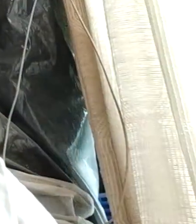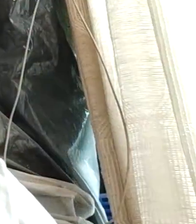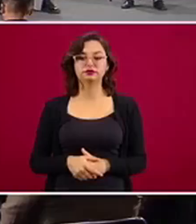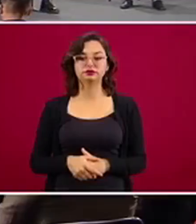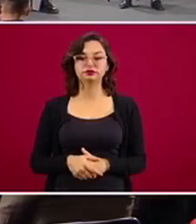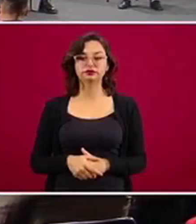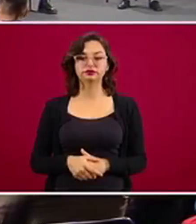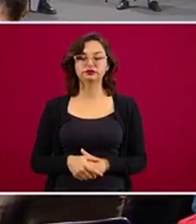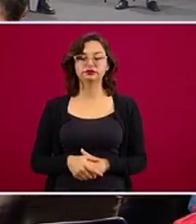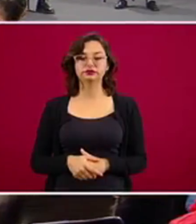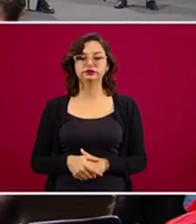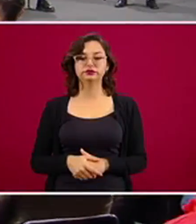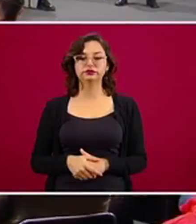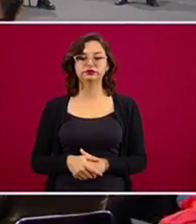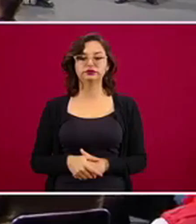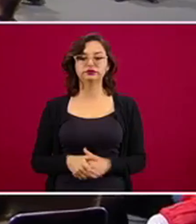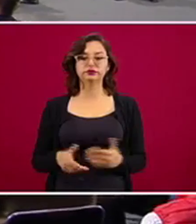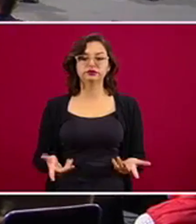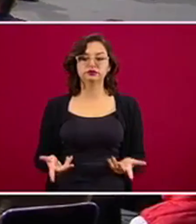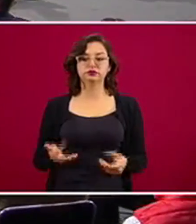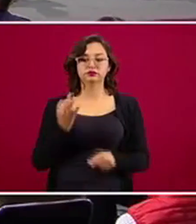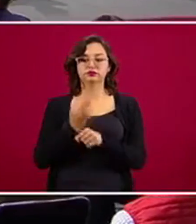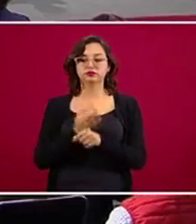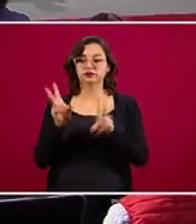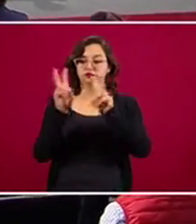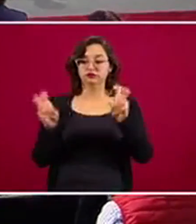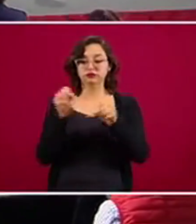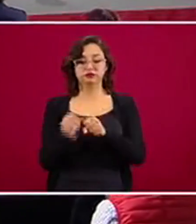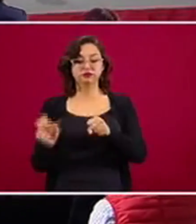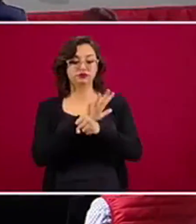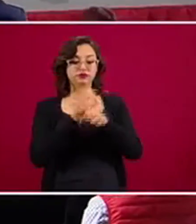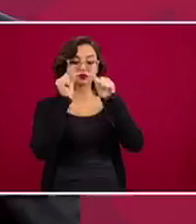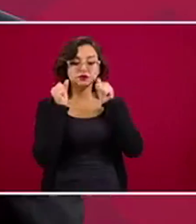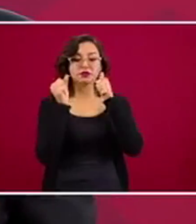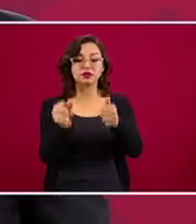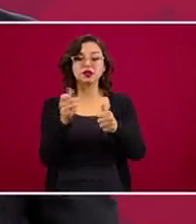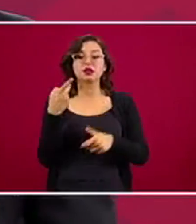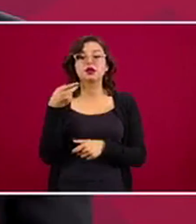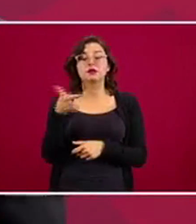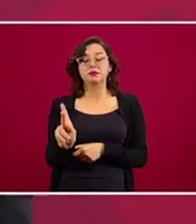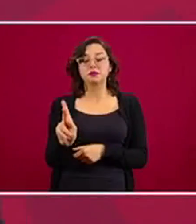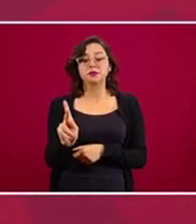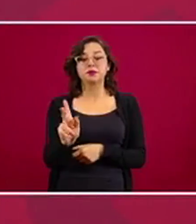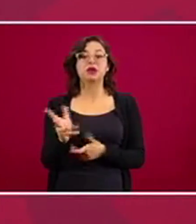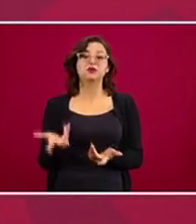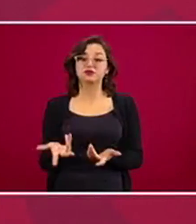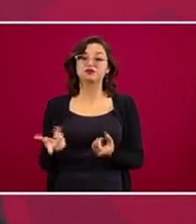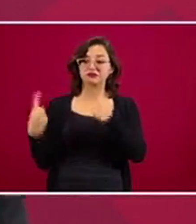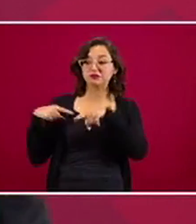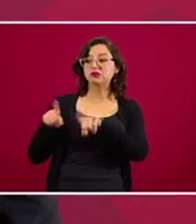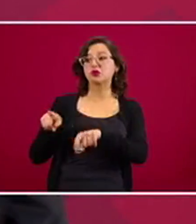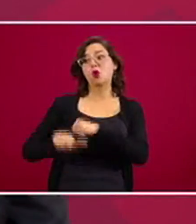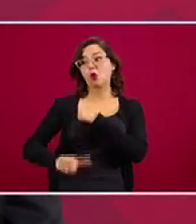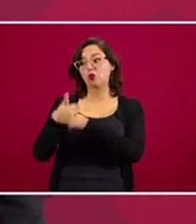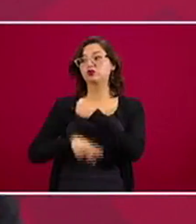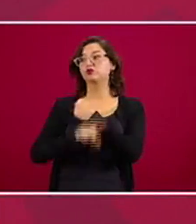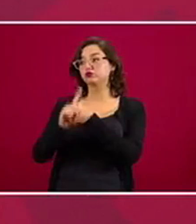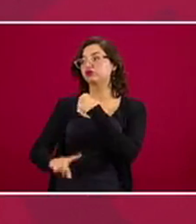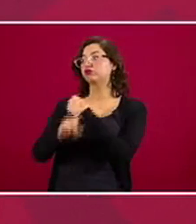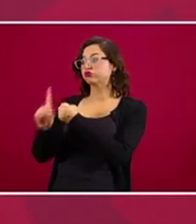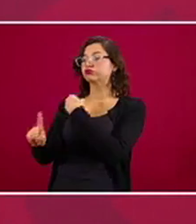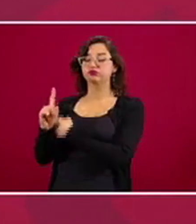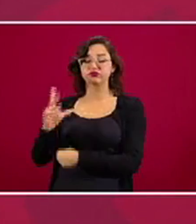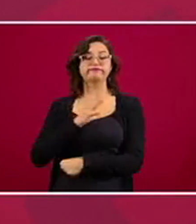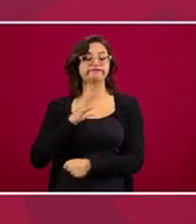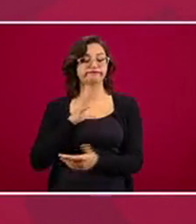actos. Estamos atendiendo el coronavirus, pero desgraciadamente seguimos teniendo problemas